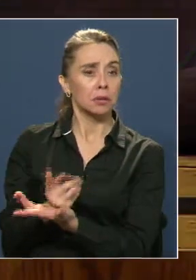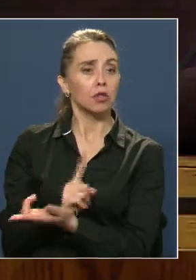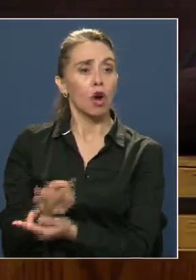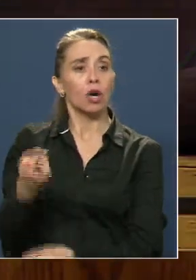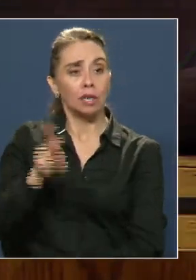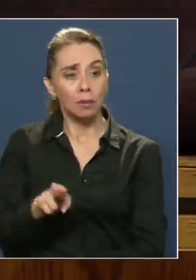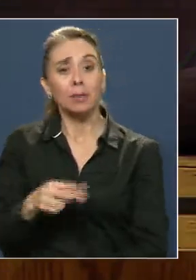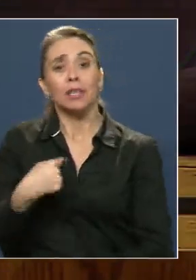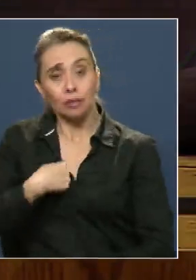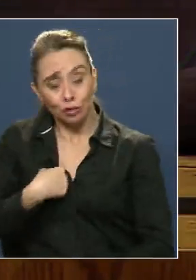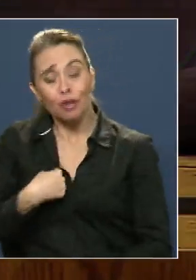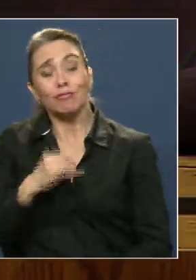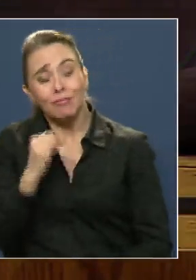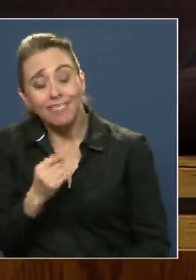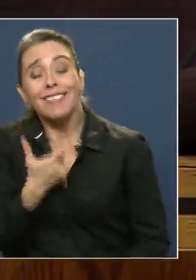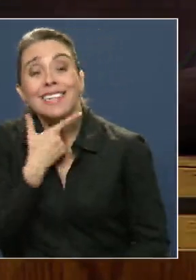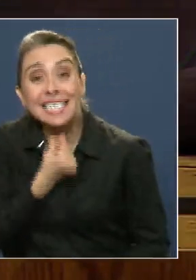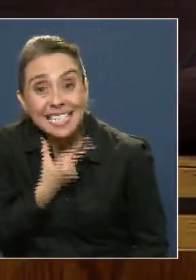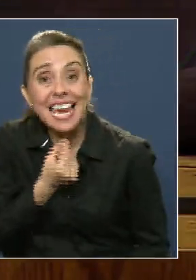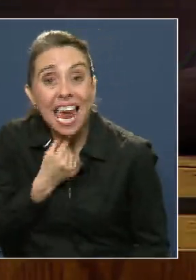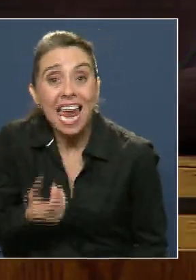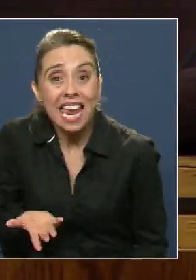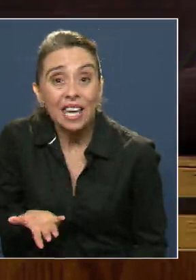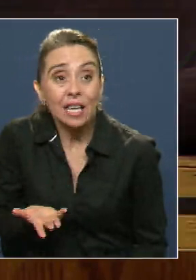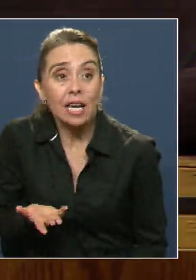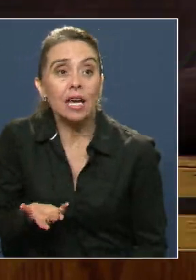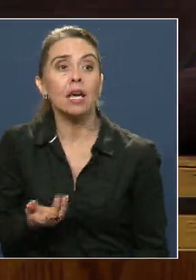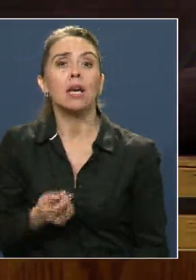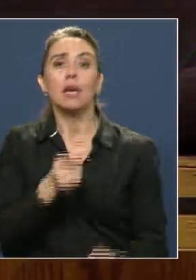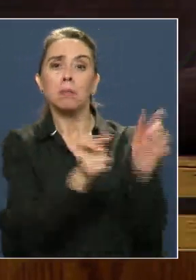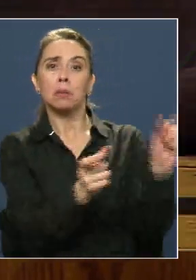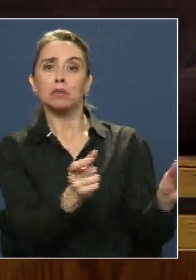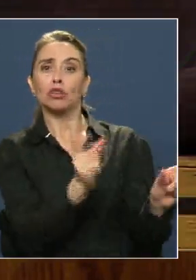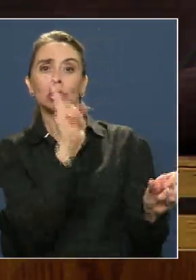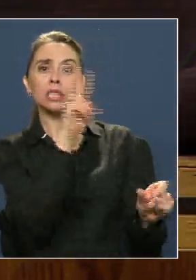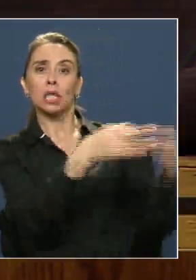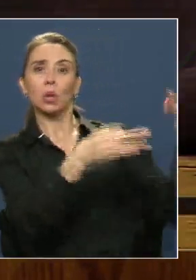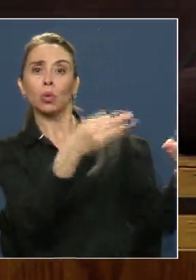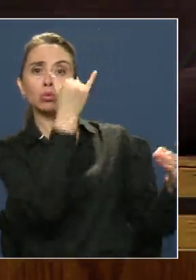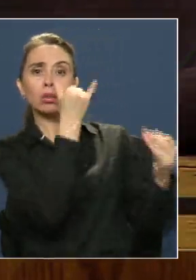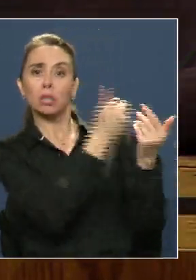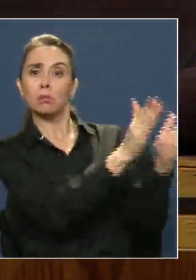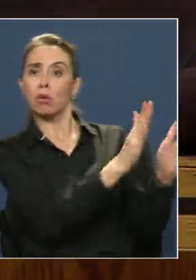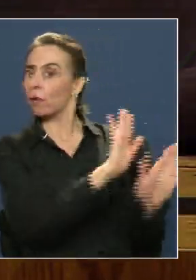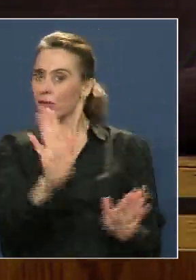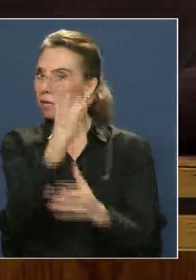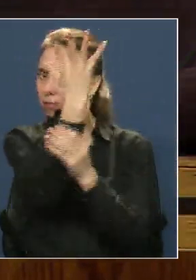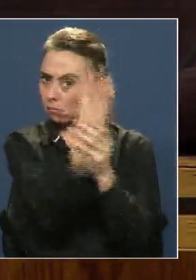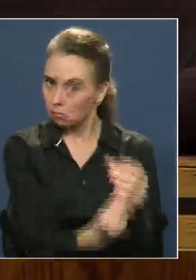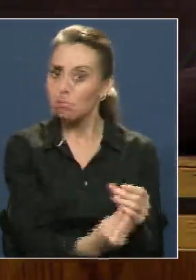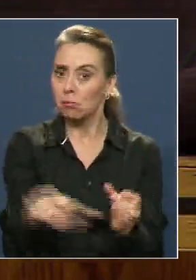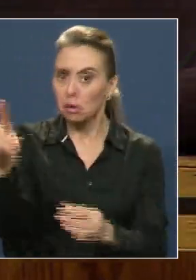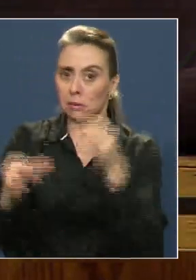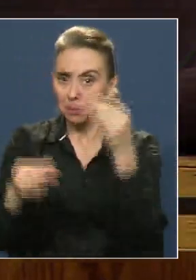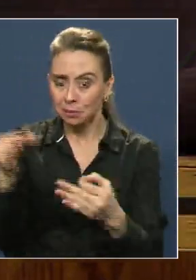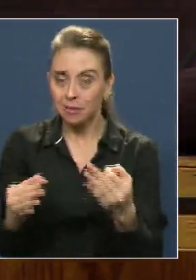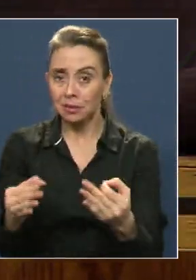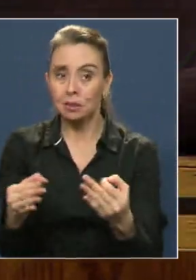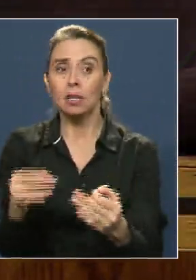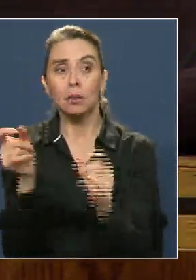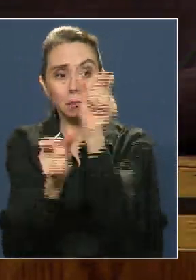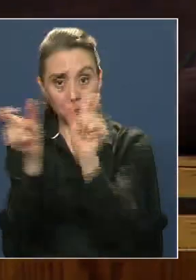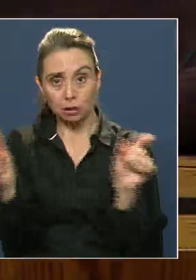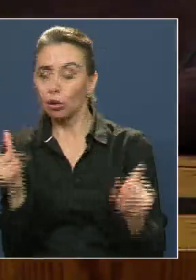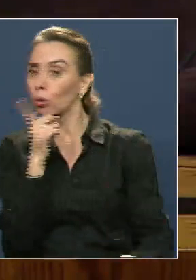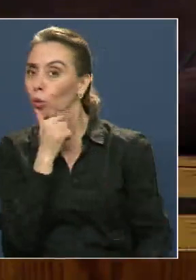Repito, cuánto uno quisiera que la impunidad se terminara. Incluso quienes han cuestionado, porque hay